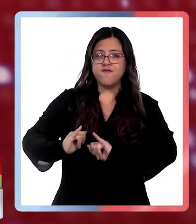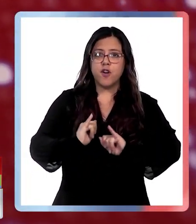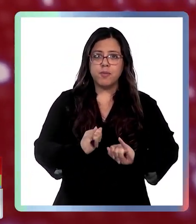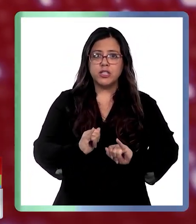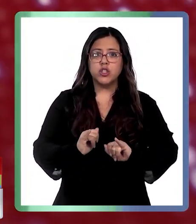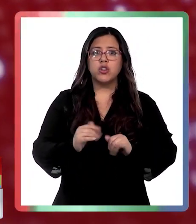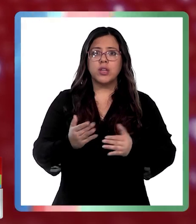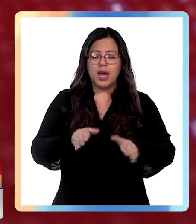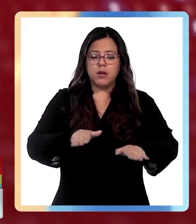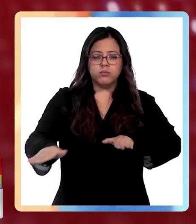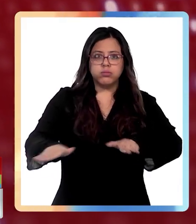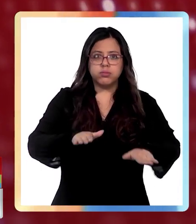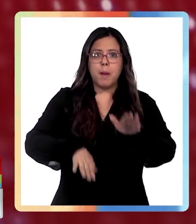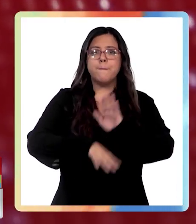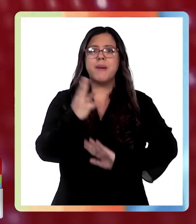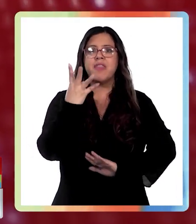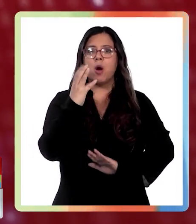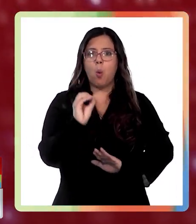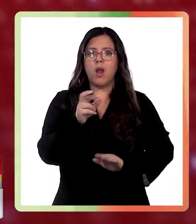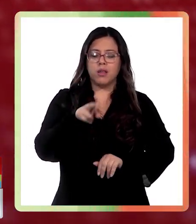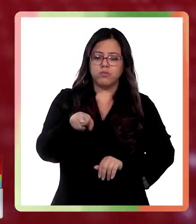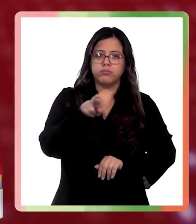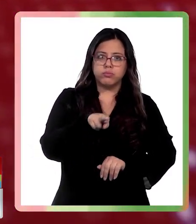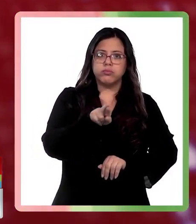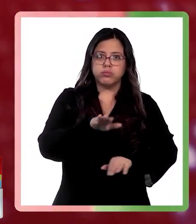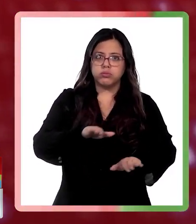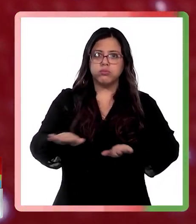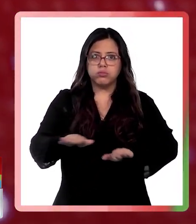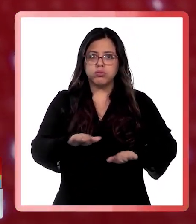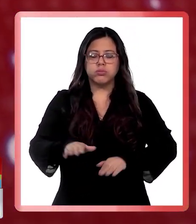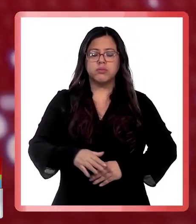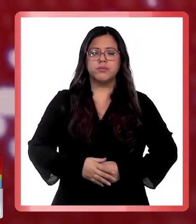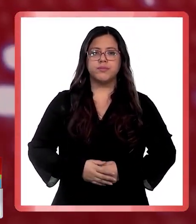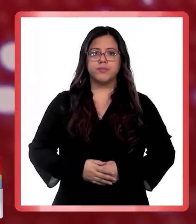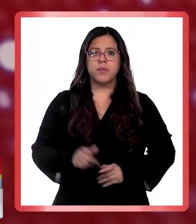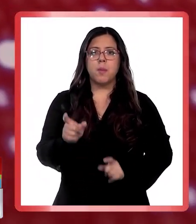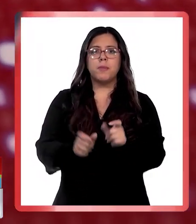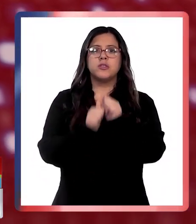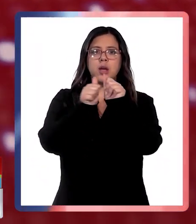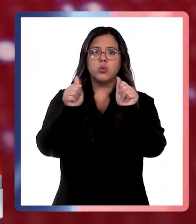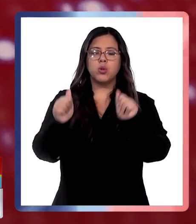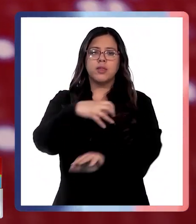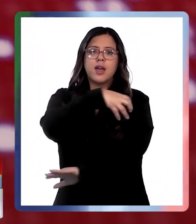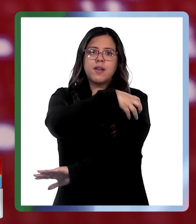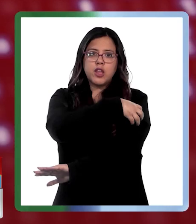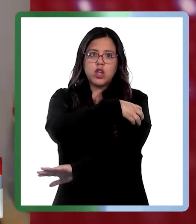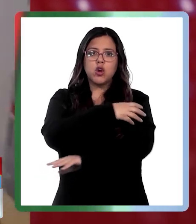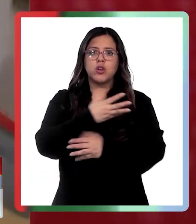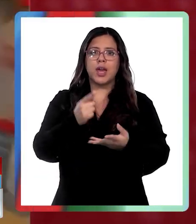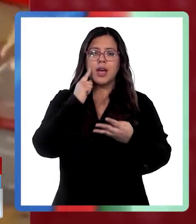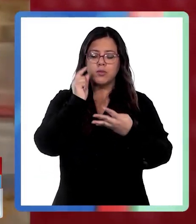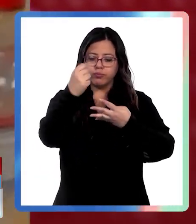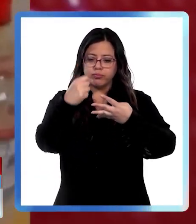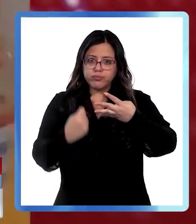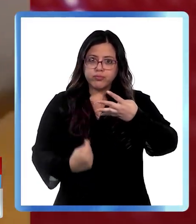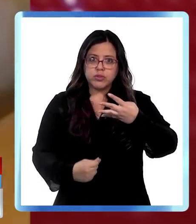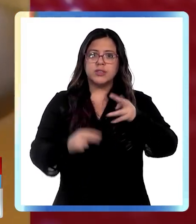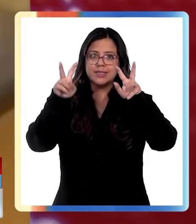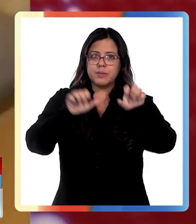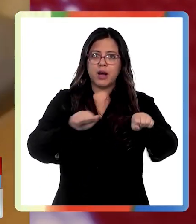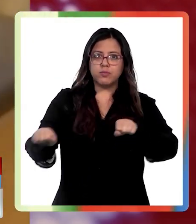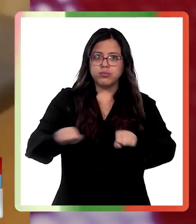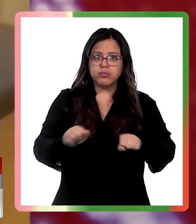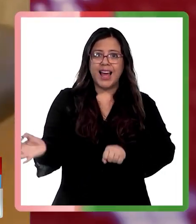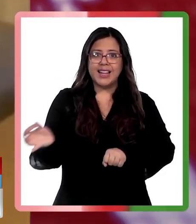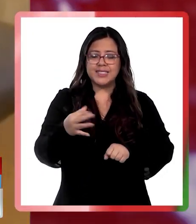los últimos reportes, se han percibido más de 40 réplicas desde el movimiento telúrico. Las autoridades regionales entregaron un balance